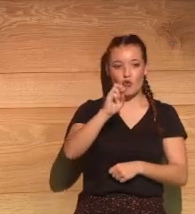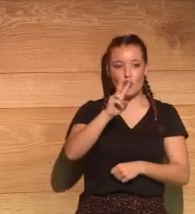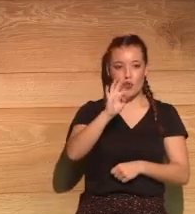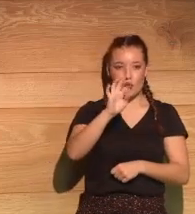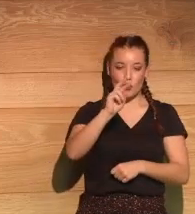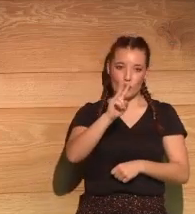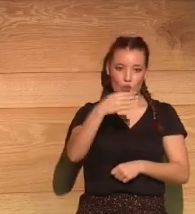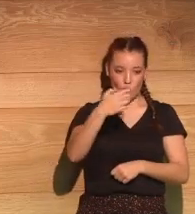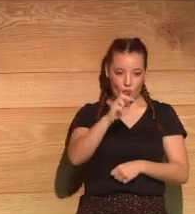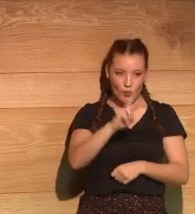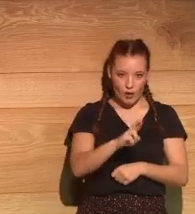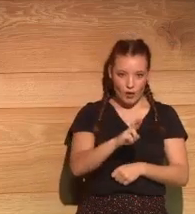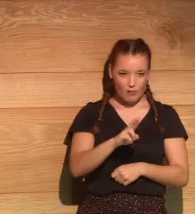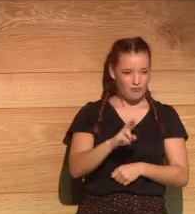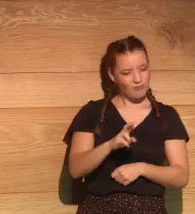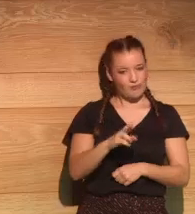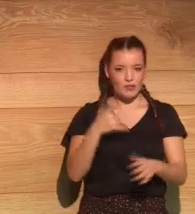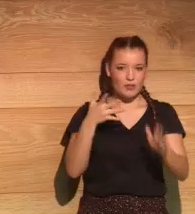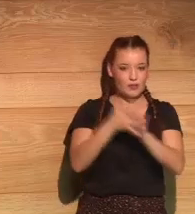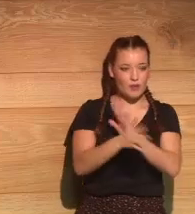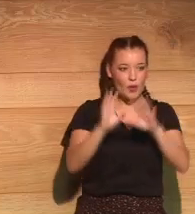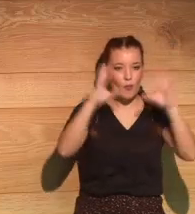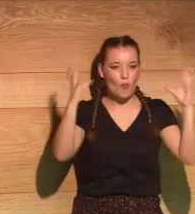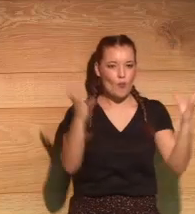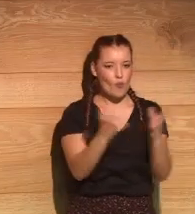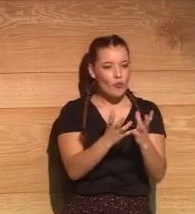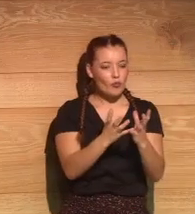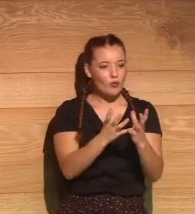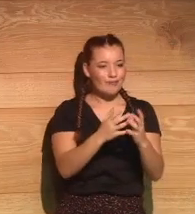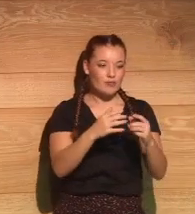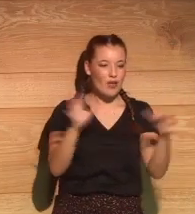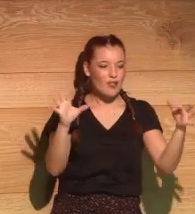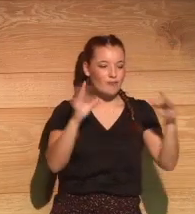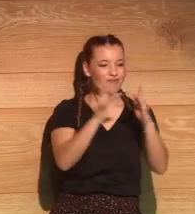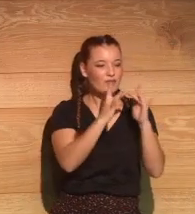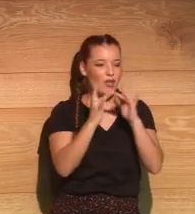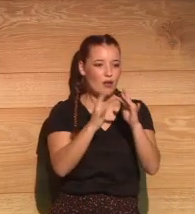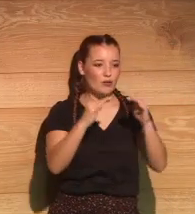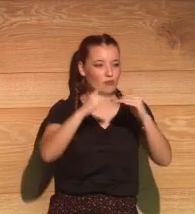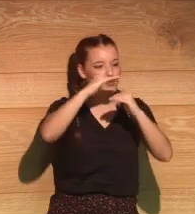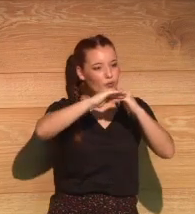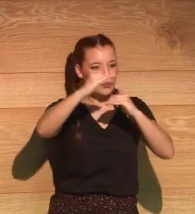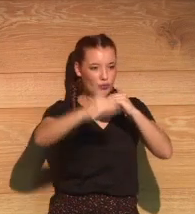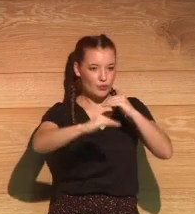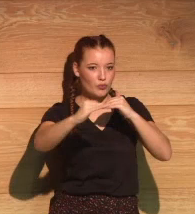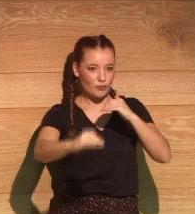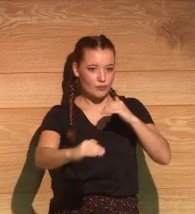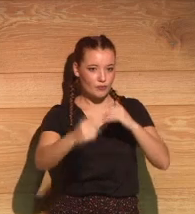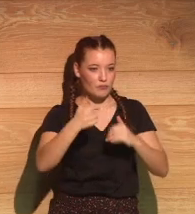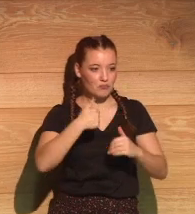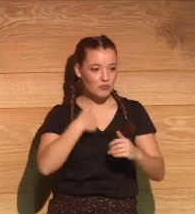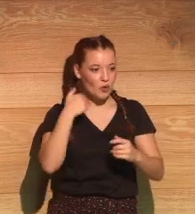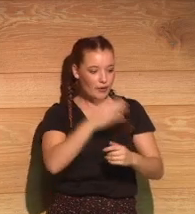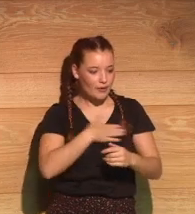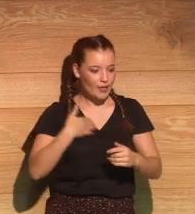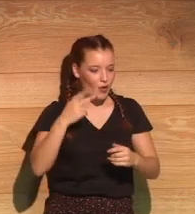relación con el mundo absolutamente asimétrica. Es, yo quiero que me veáis. No es una relación de quiero veros, vamos a hablar,